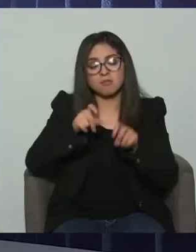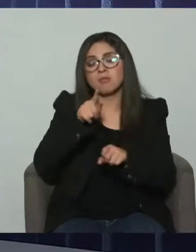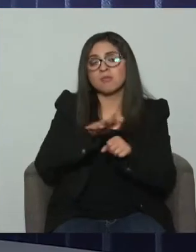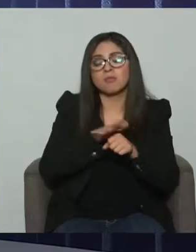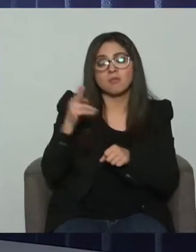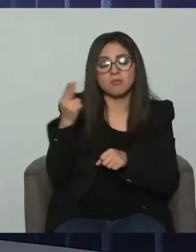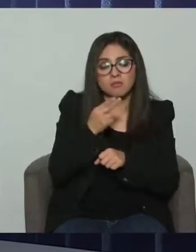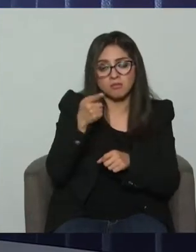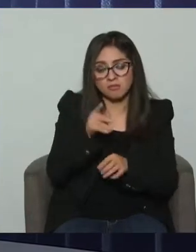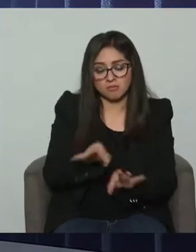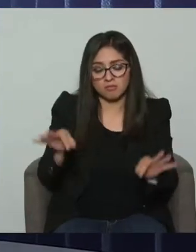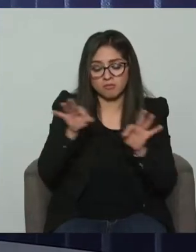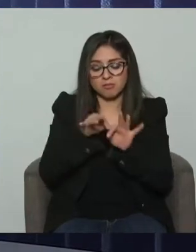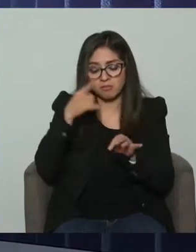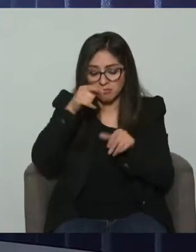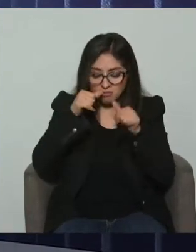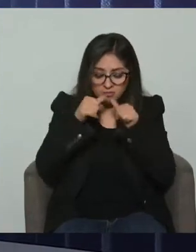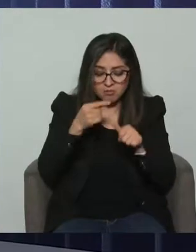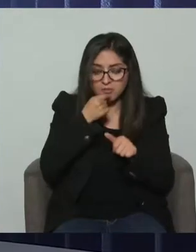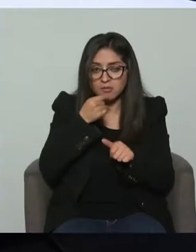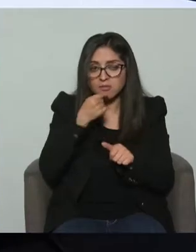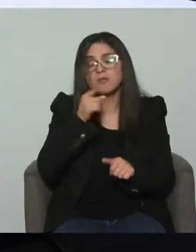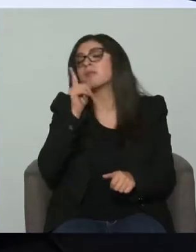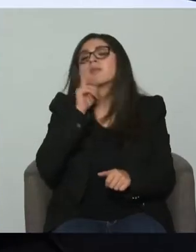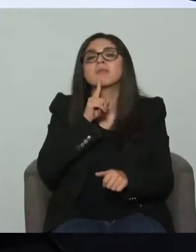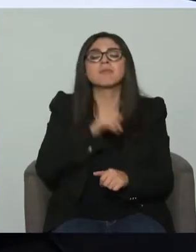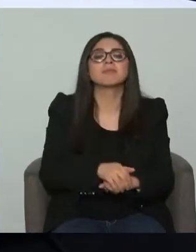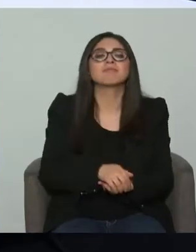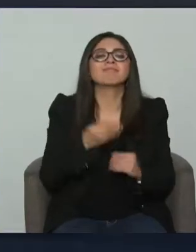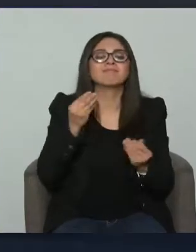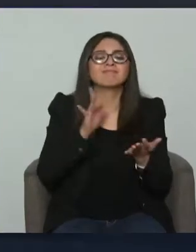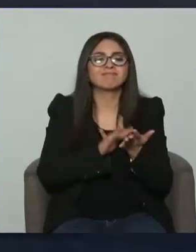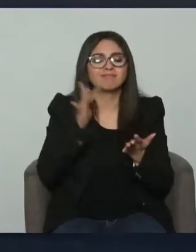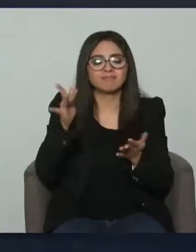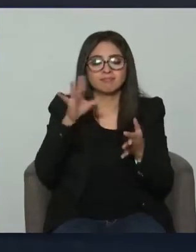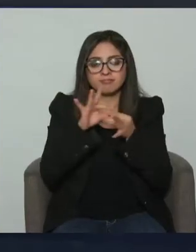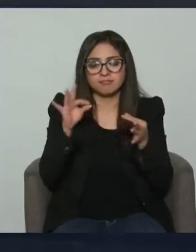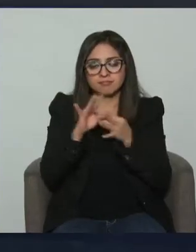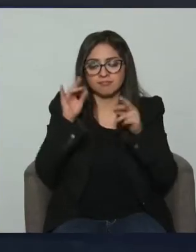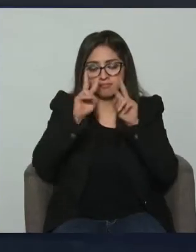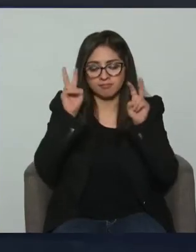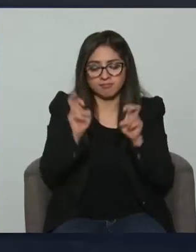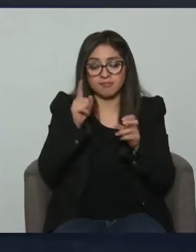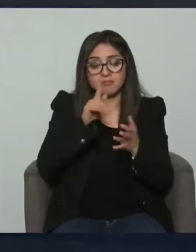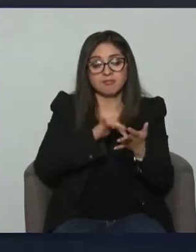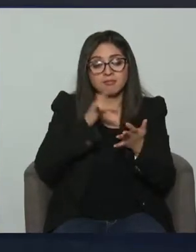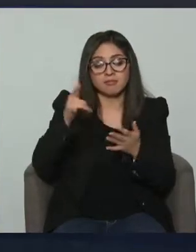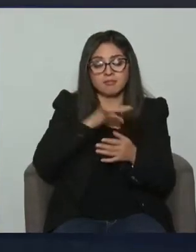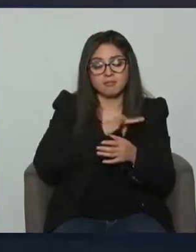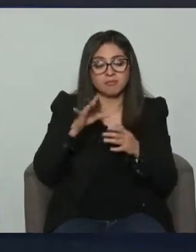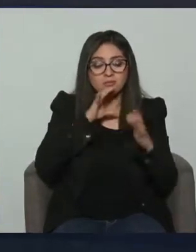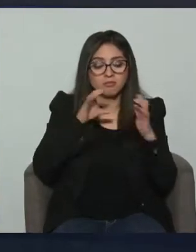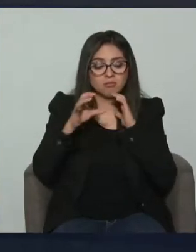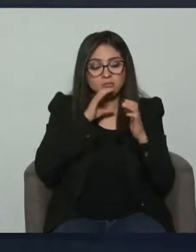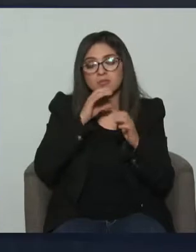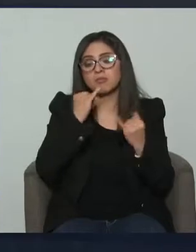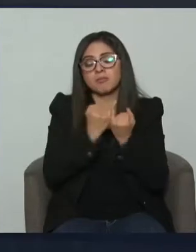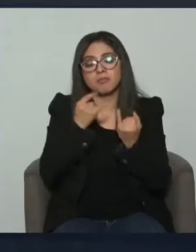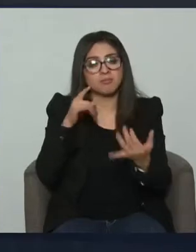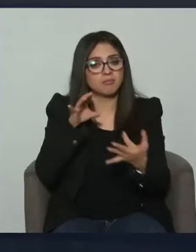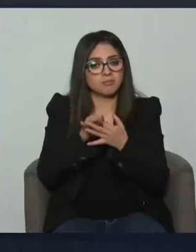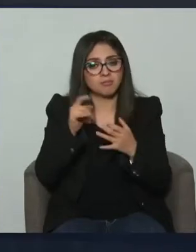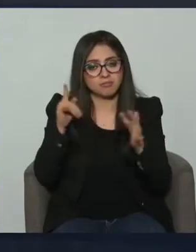esto conlleva. Y de ahí como poder tener como un respeto a los derechos de los niños y el interés superior